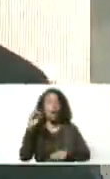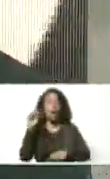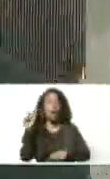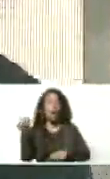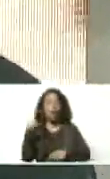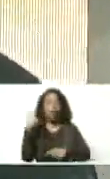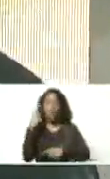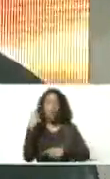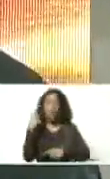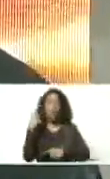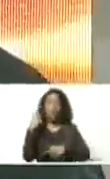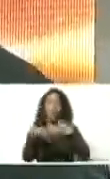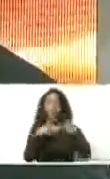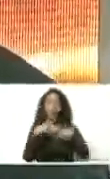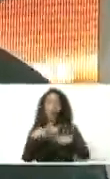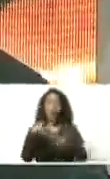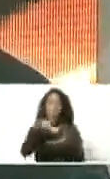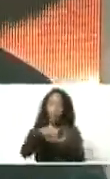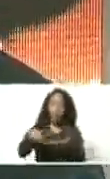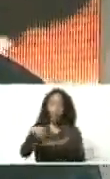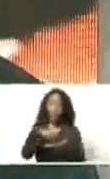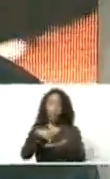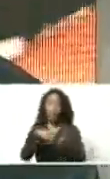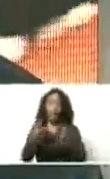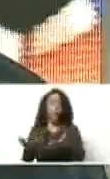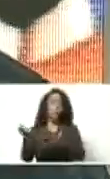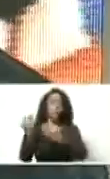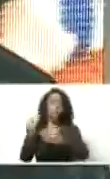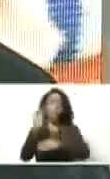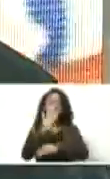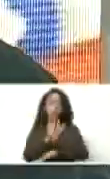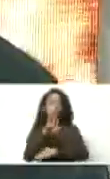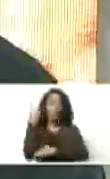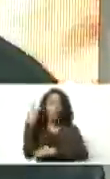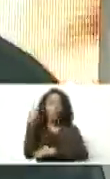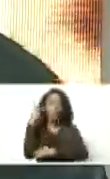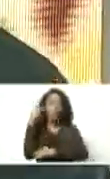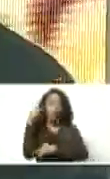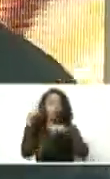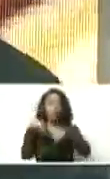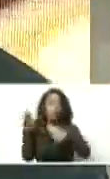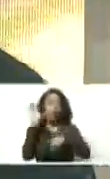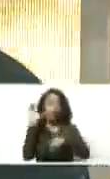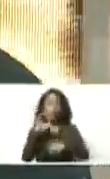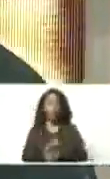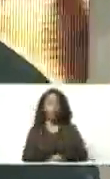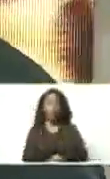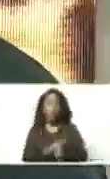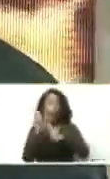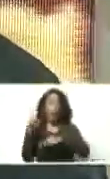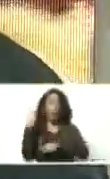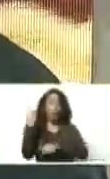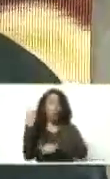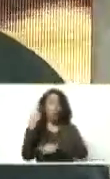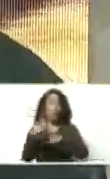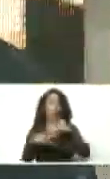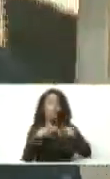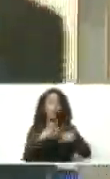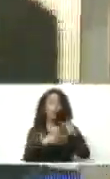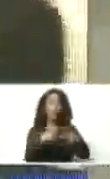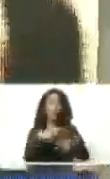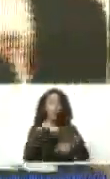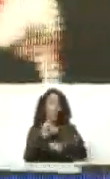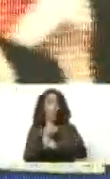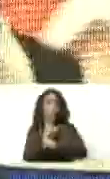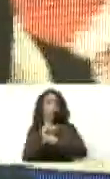produce para su punto y círculo, apoya a 4 parroquias de Caracas. Ellos no solamente producen